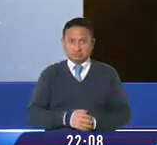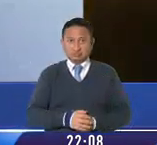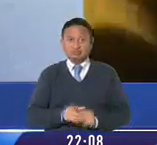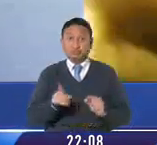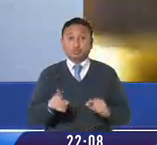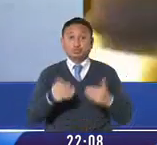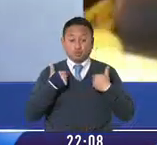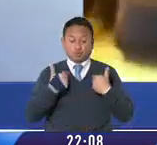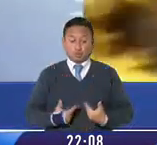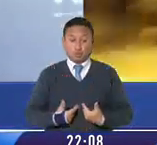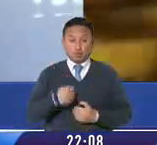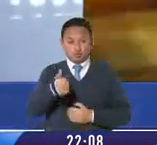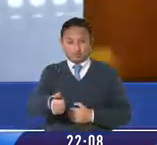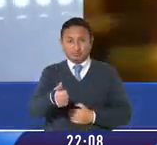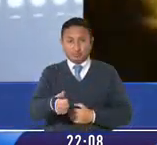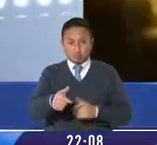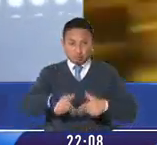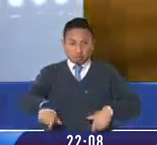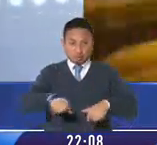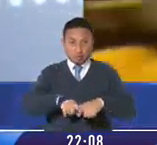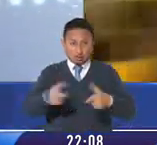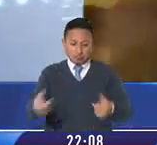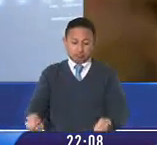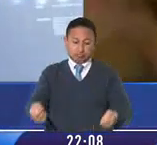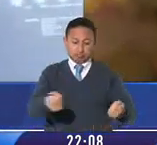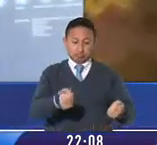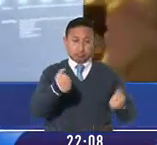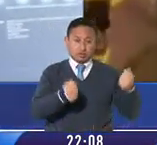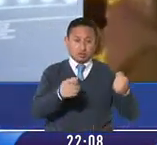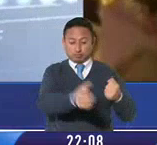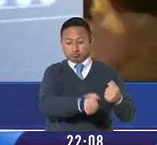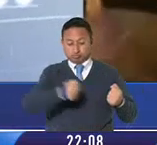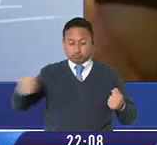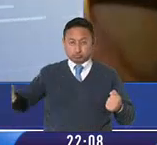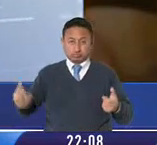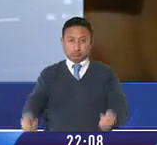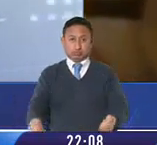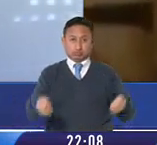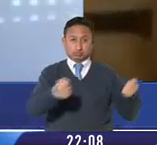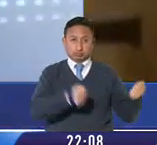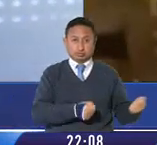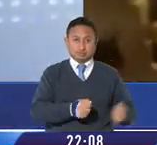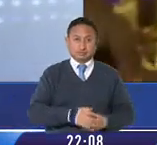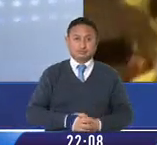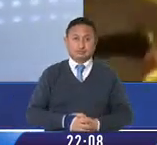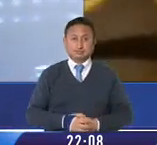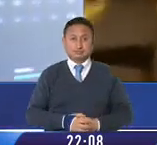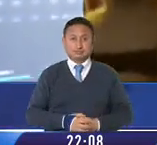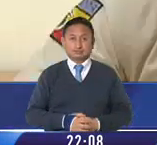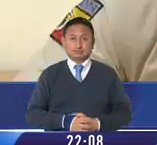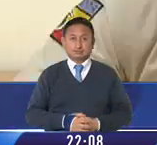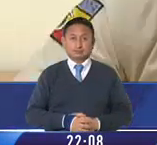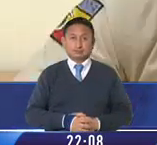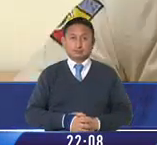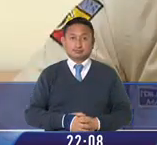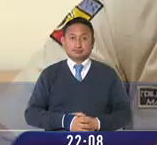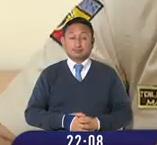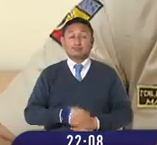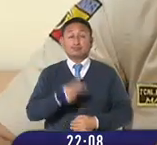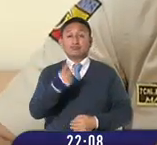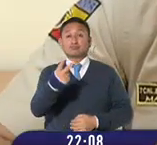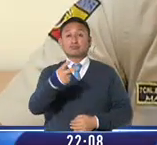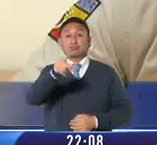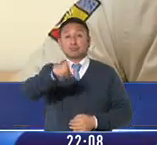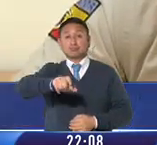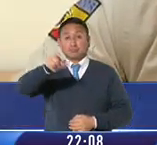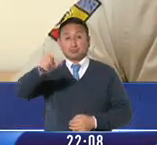fue realizado desde el interior del vehículo, considerado de alta gama. Los dos ciudadanos